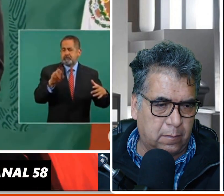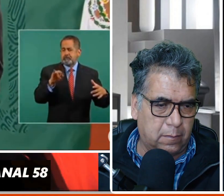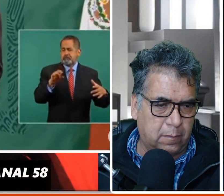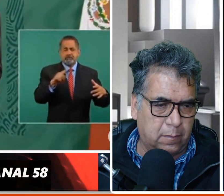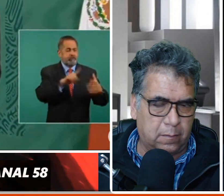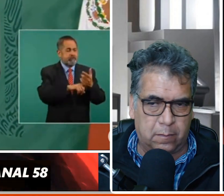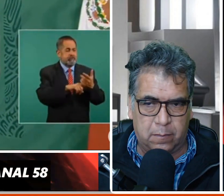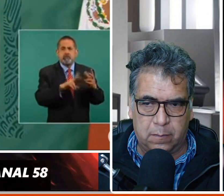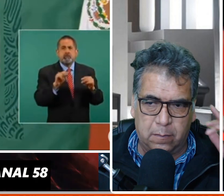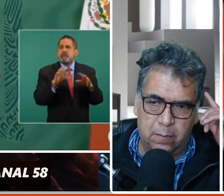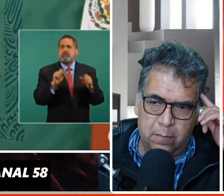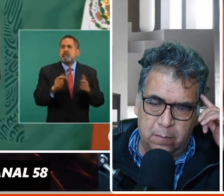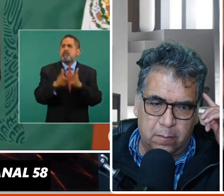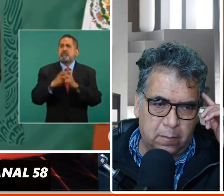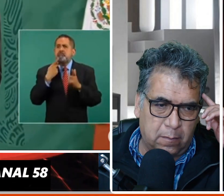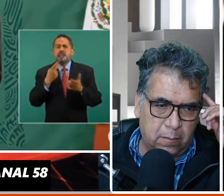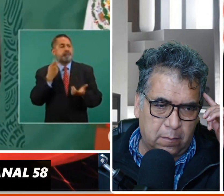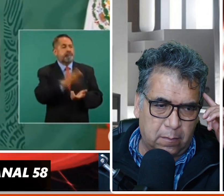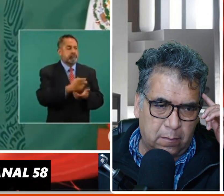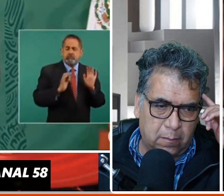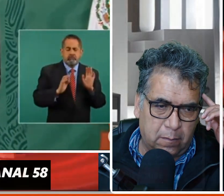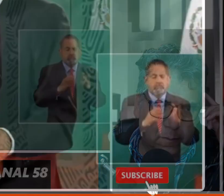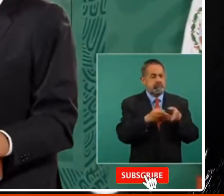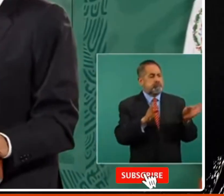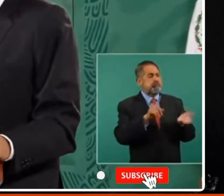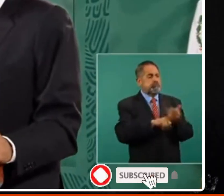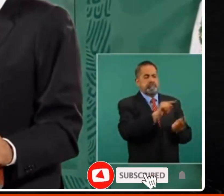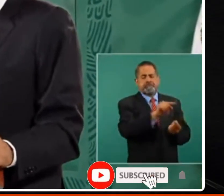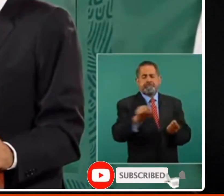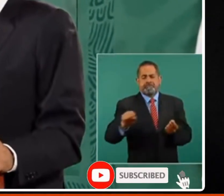visible.